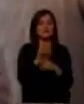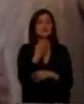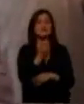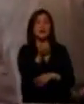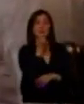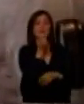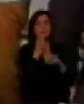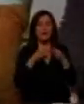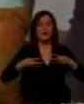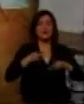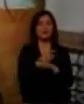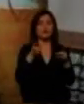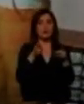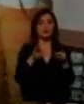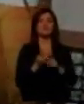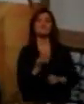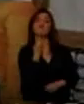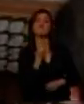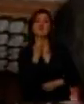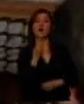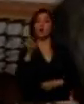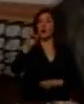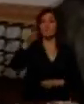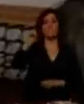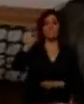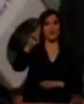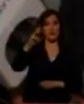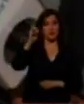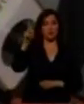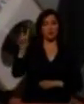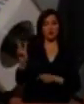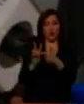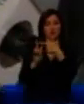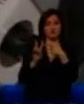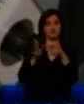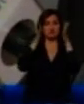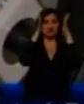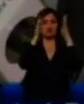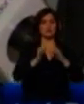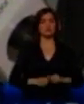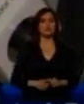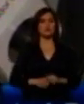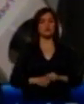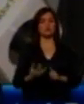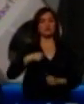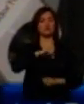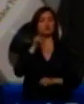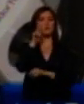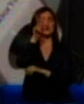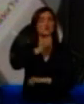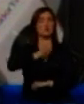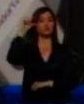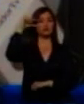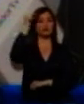Aguilar escucharon, pero creen que la última palabra siempre estará en las urnas. La visión de nuestro gobierno y de nuestro proyecto